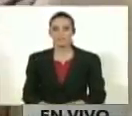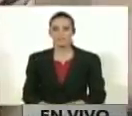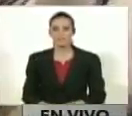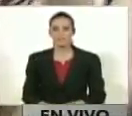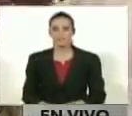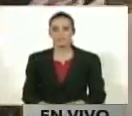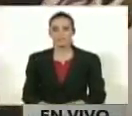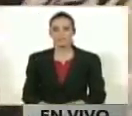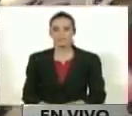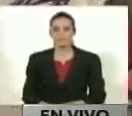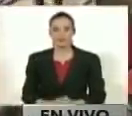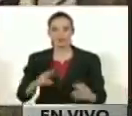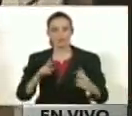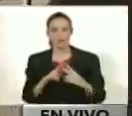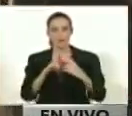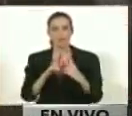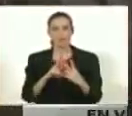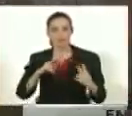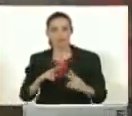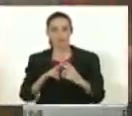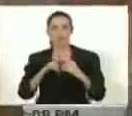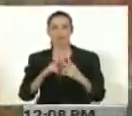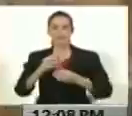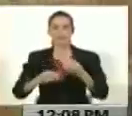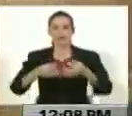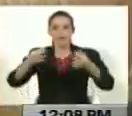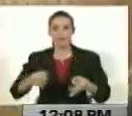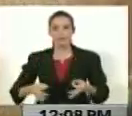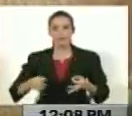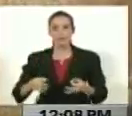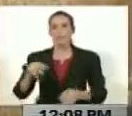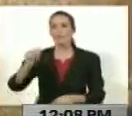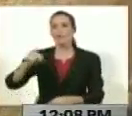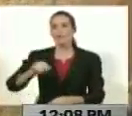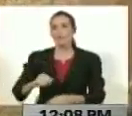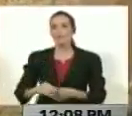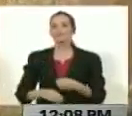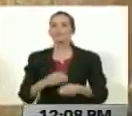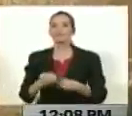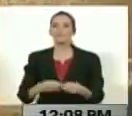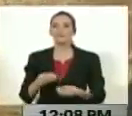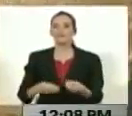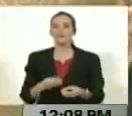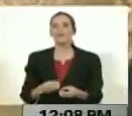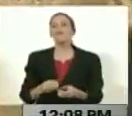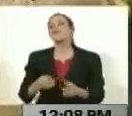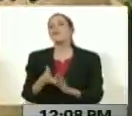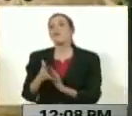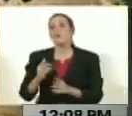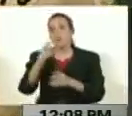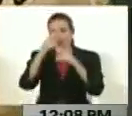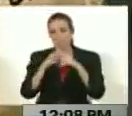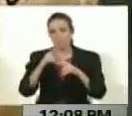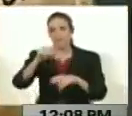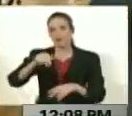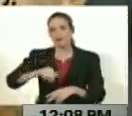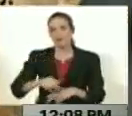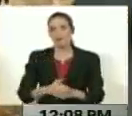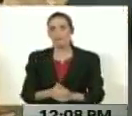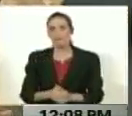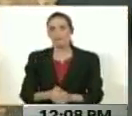en este encuentro. Un encuentro que justamente hoy se va a rendir homenaje acá, porque hay artistas